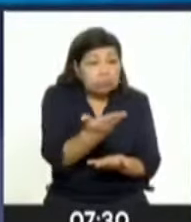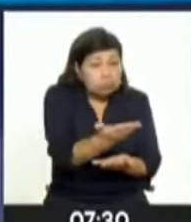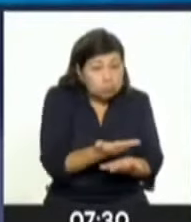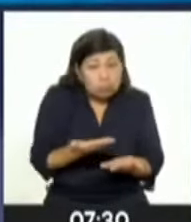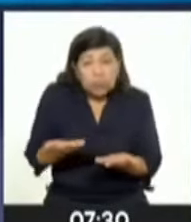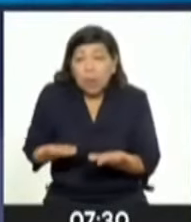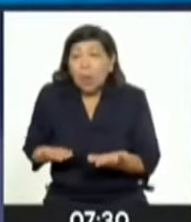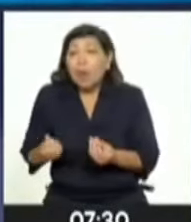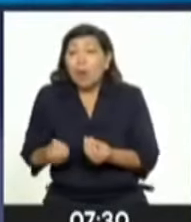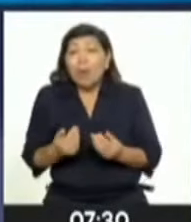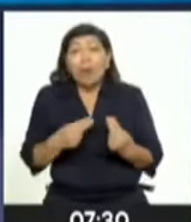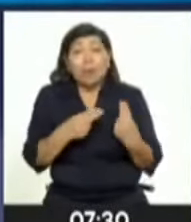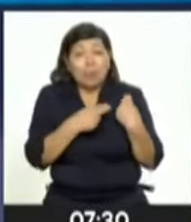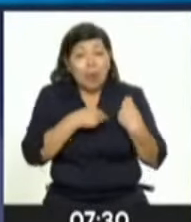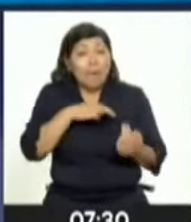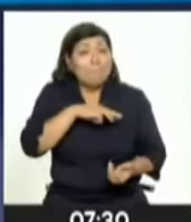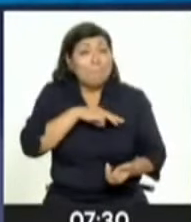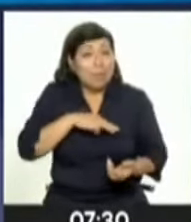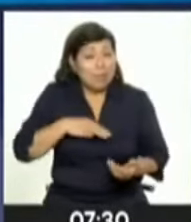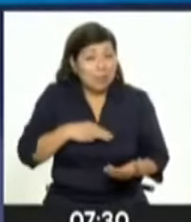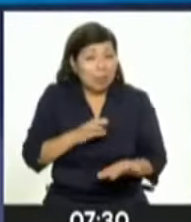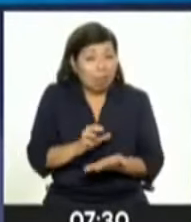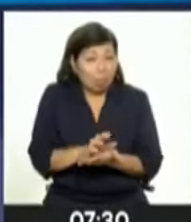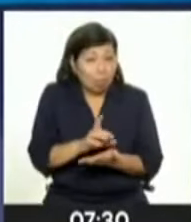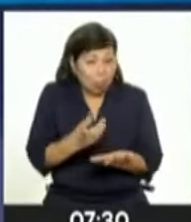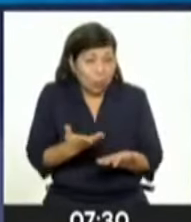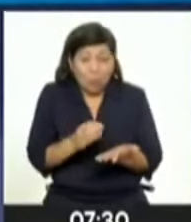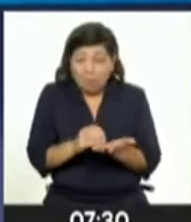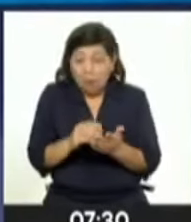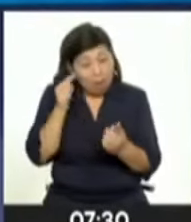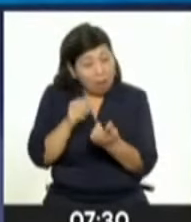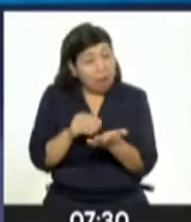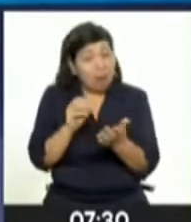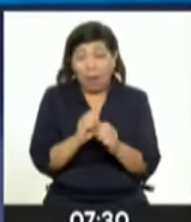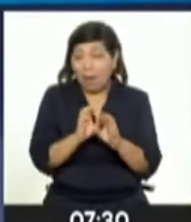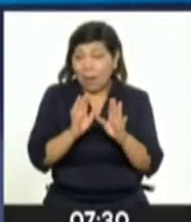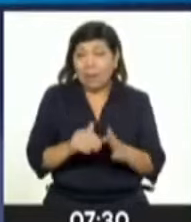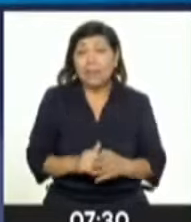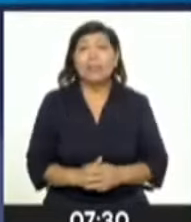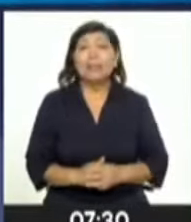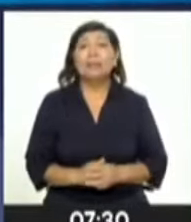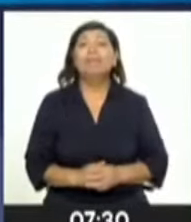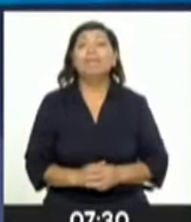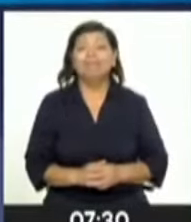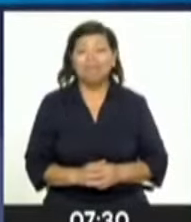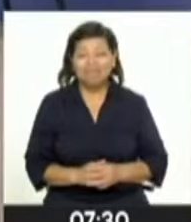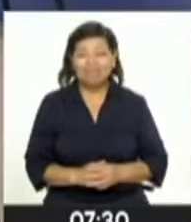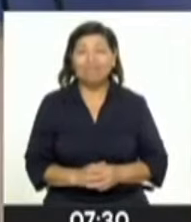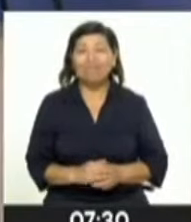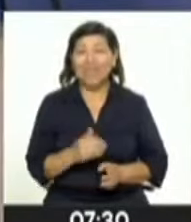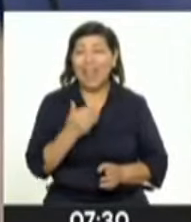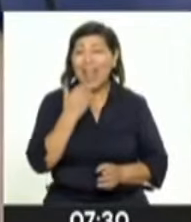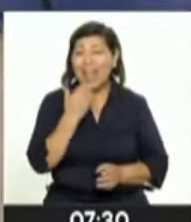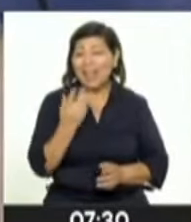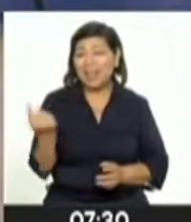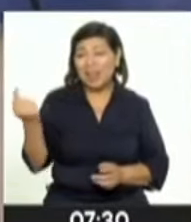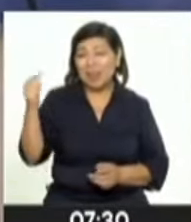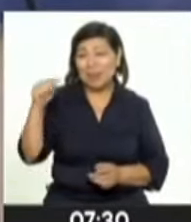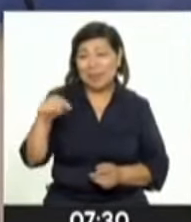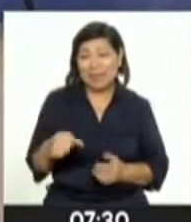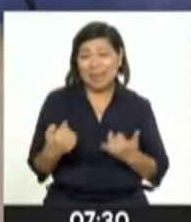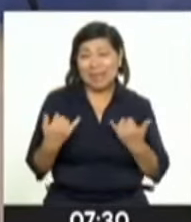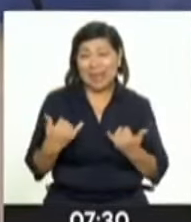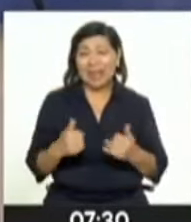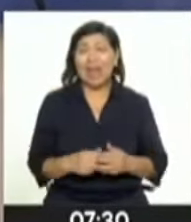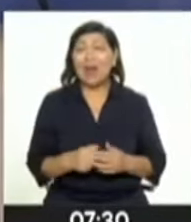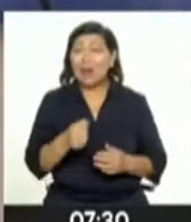acceso como ministerio, para hacer la narración de hecho de la manera más objetiva posible. Perfecto, muchas gracias por acompañarnos, ministra, en